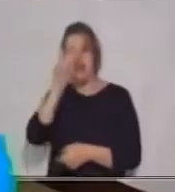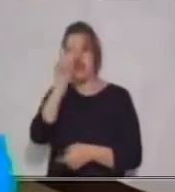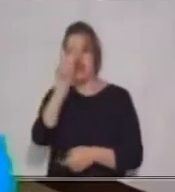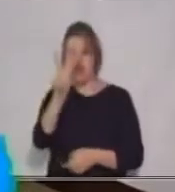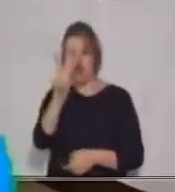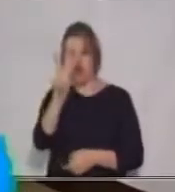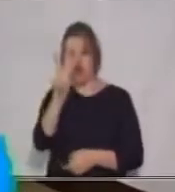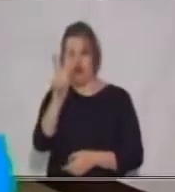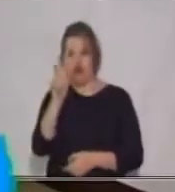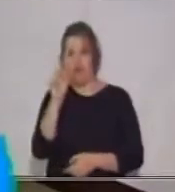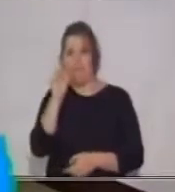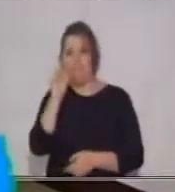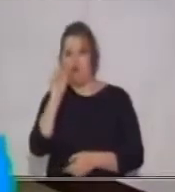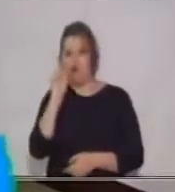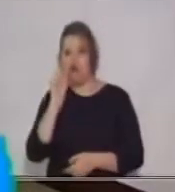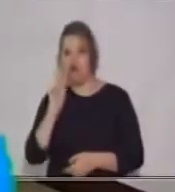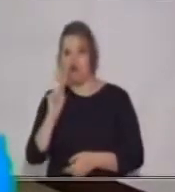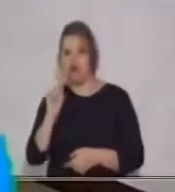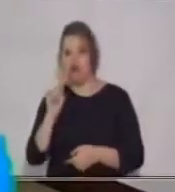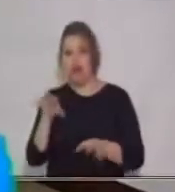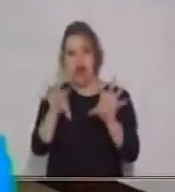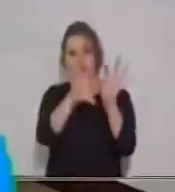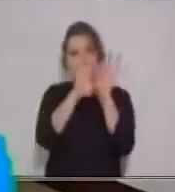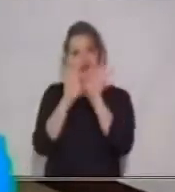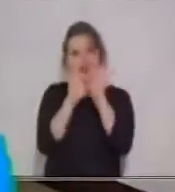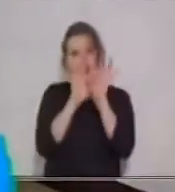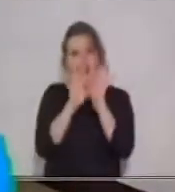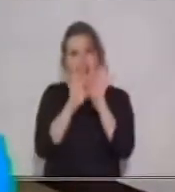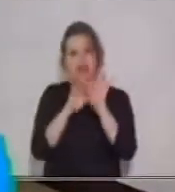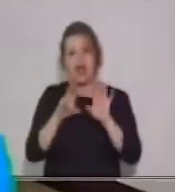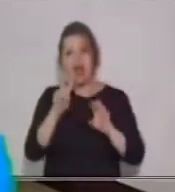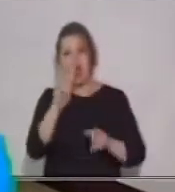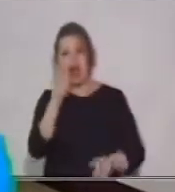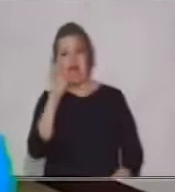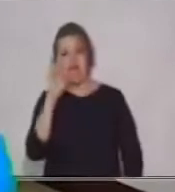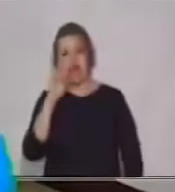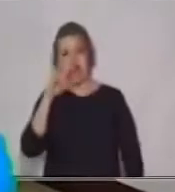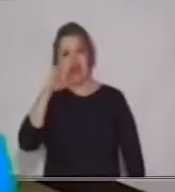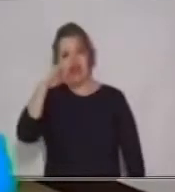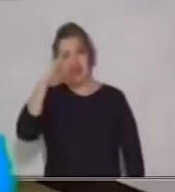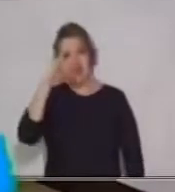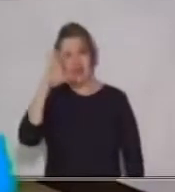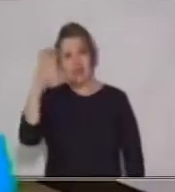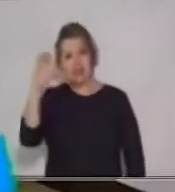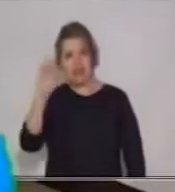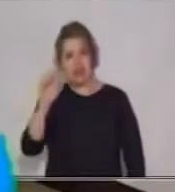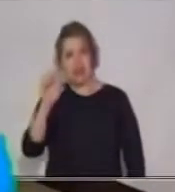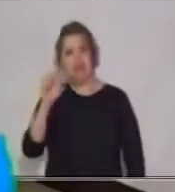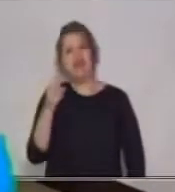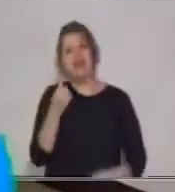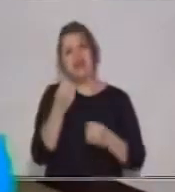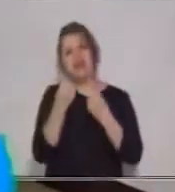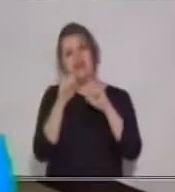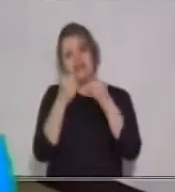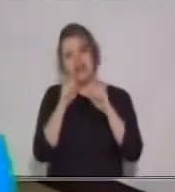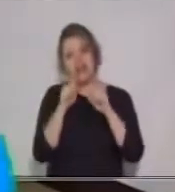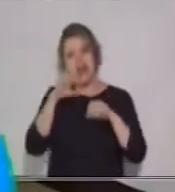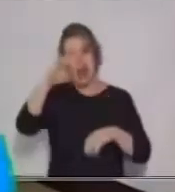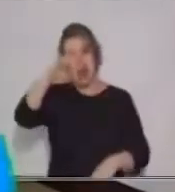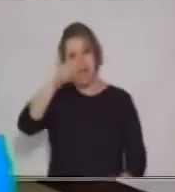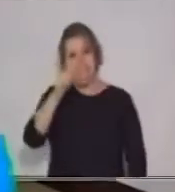puntos para unirse al vértice y formar nuestra parábola. ¿Cómo encontramos esos